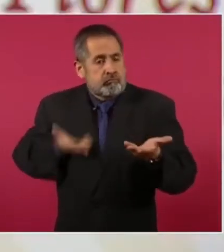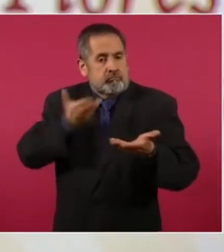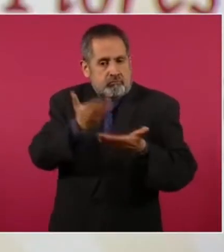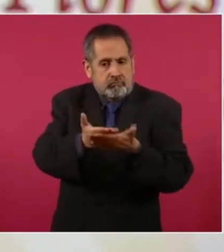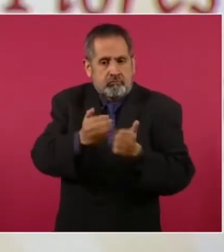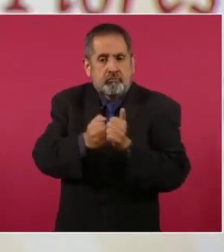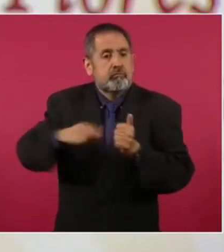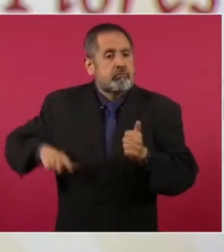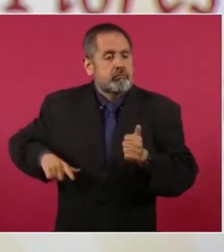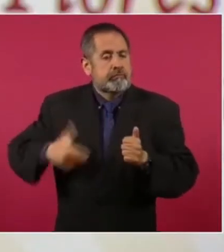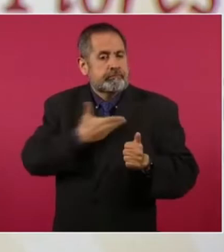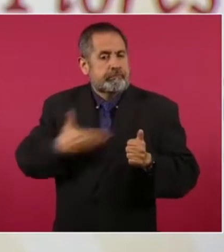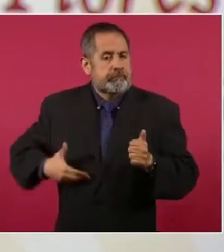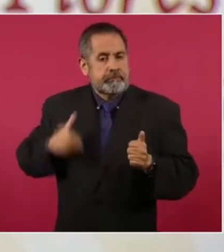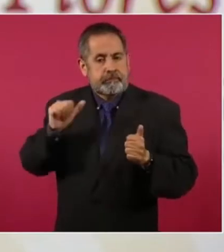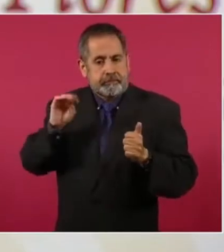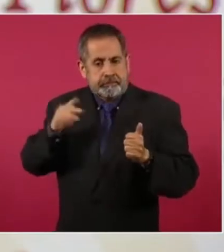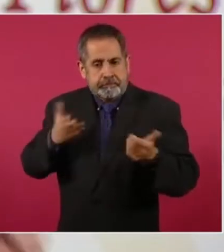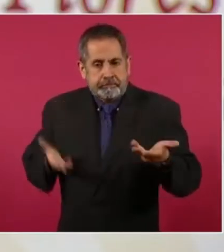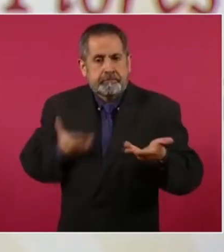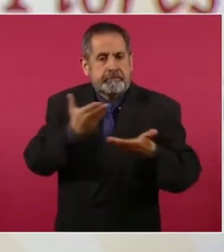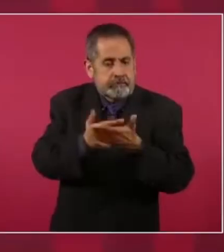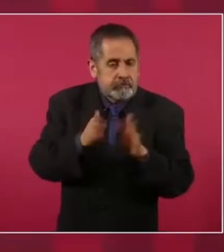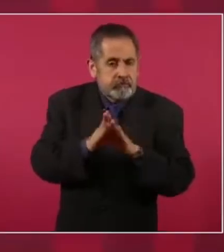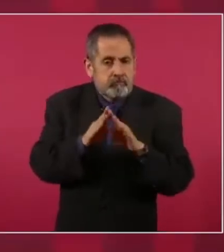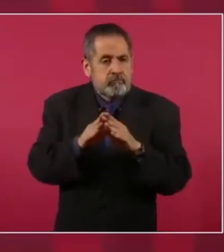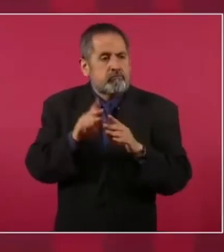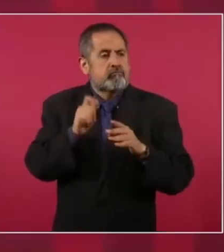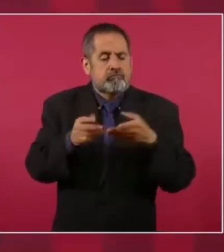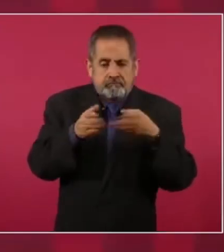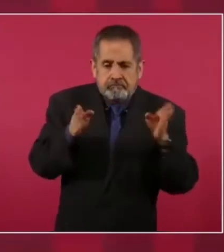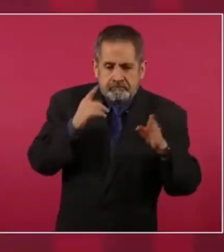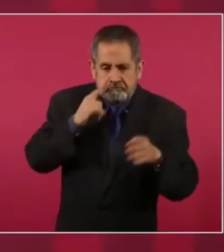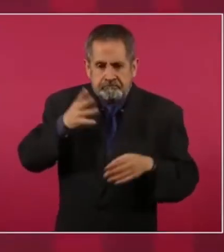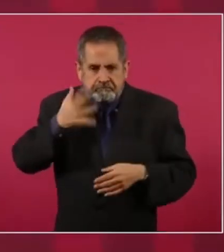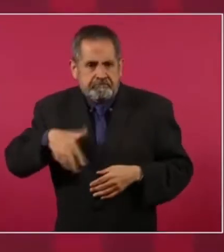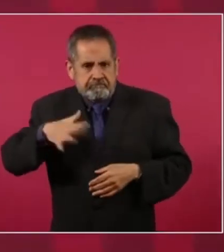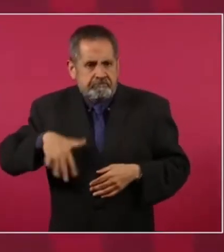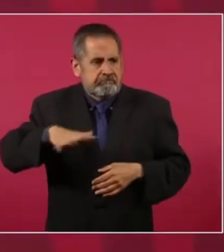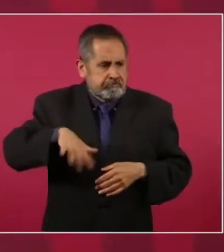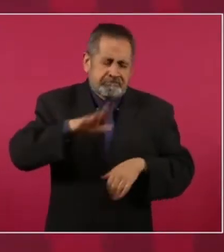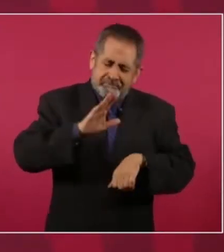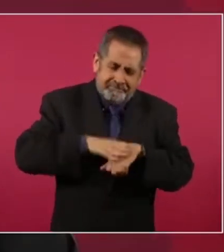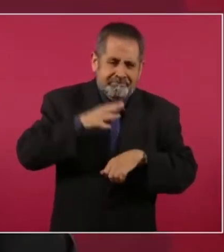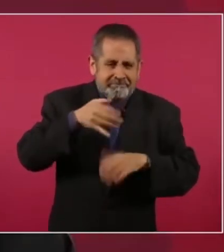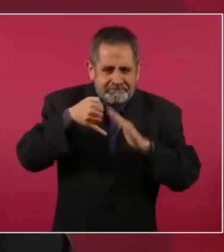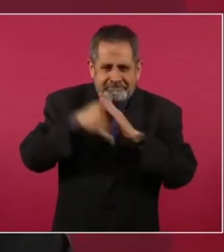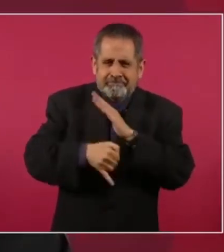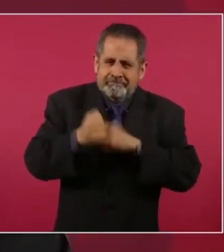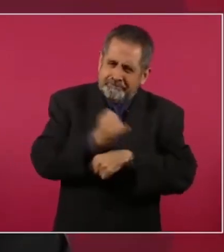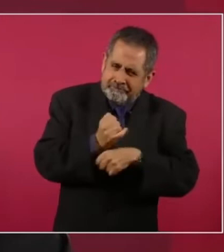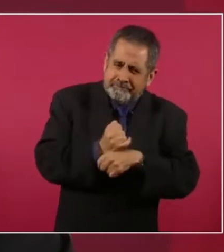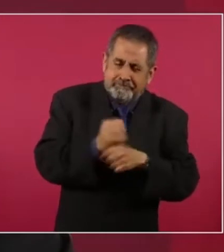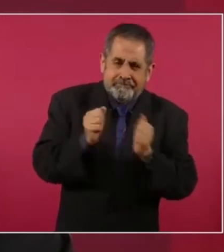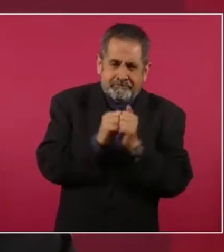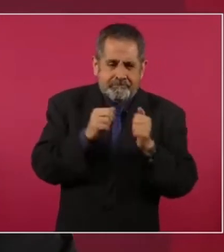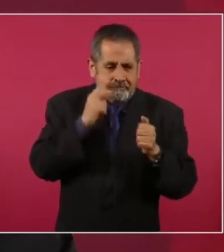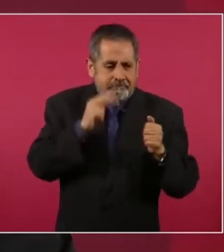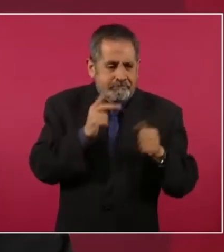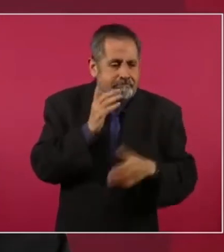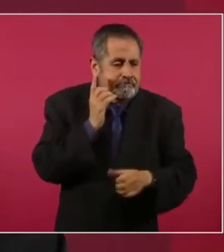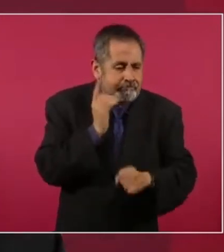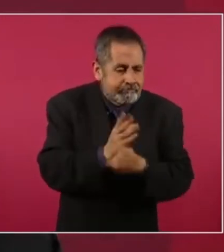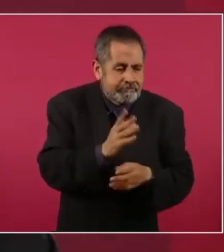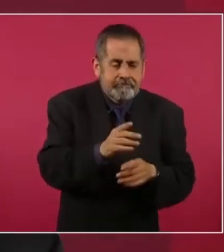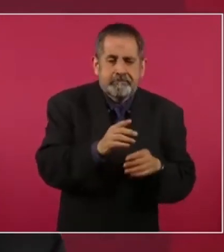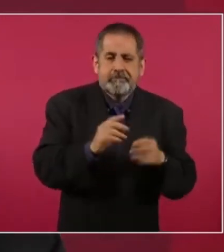el gobierno del presidente López Obrador, especialmente en ampliar esa capacidad forénsica y de